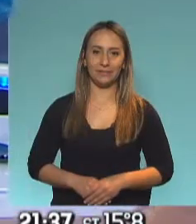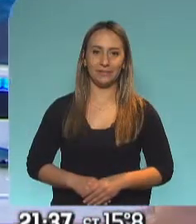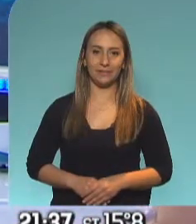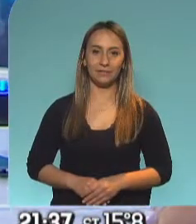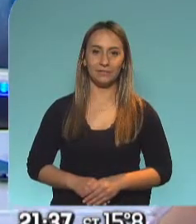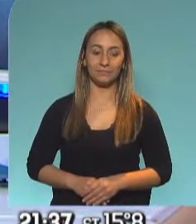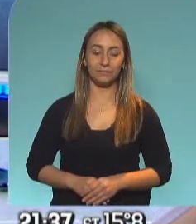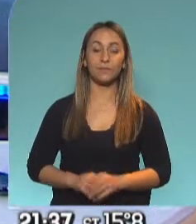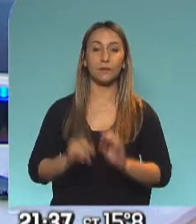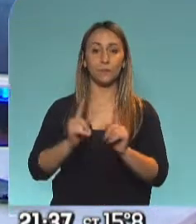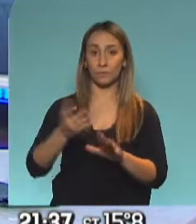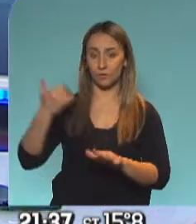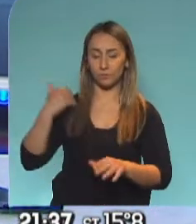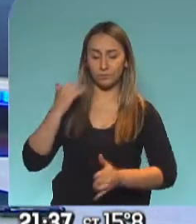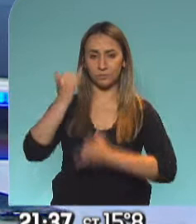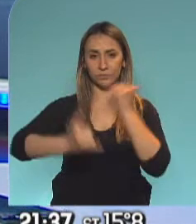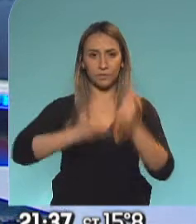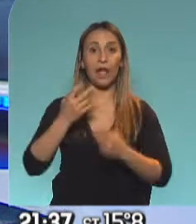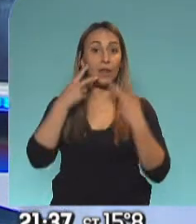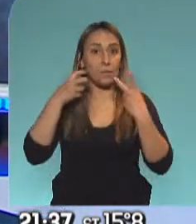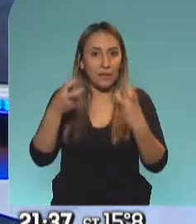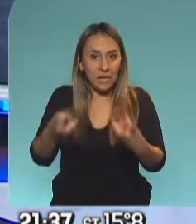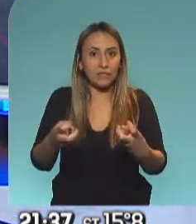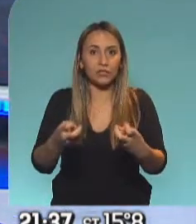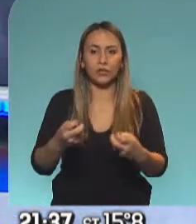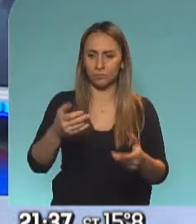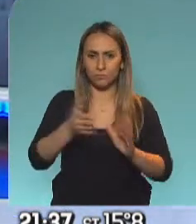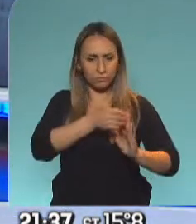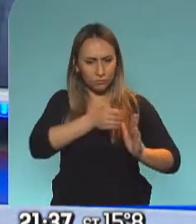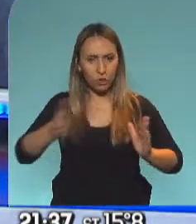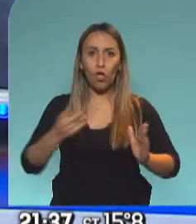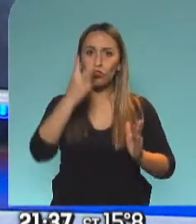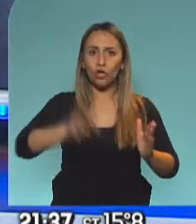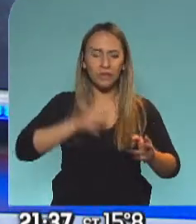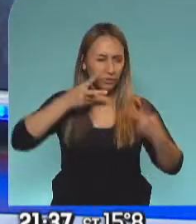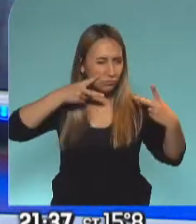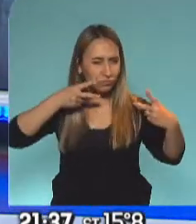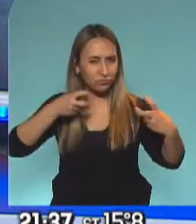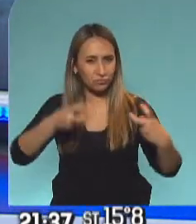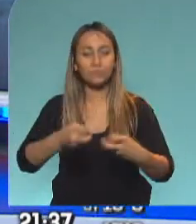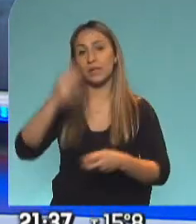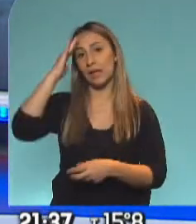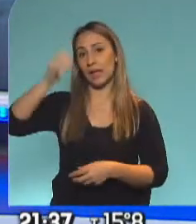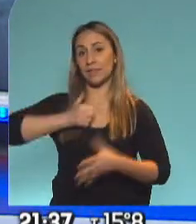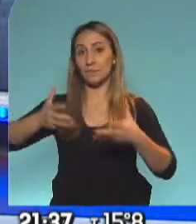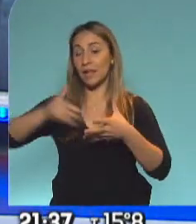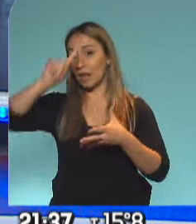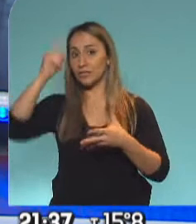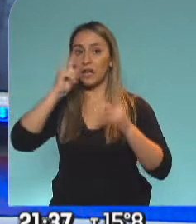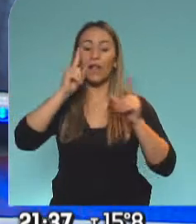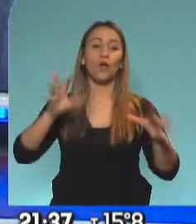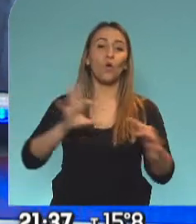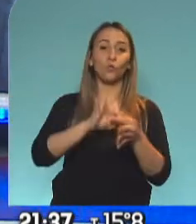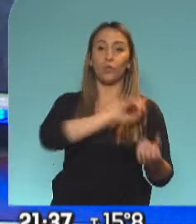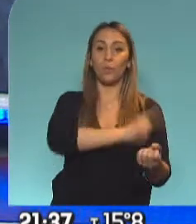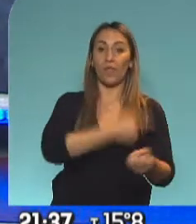Lo adelantábamos en el marco de una investigación que lleva alrededor de 2 años. Gendarmería Nacional junto al Poder Judicial trabajan en